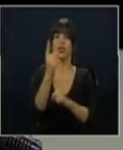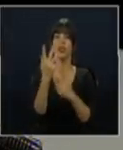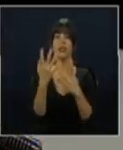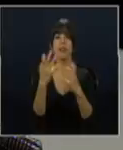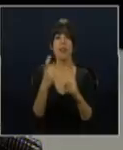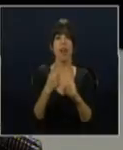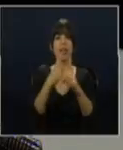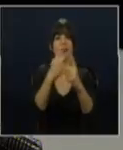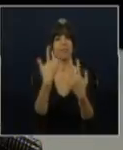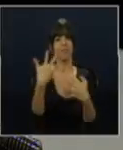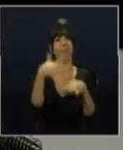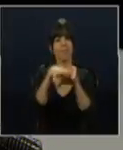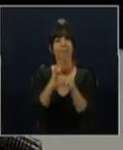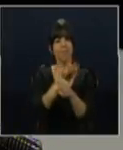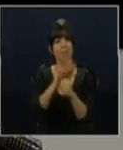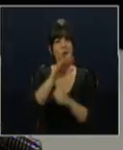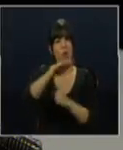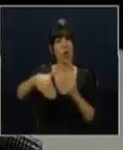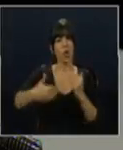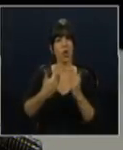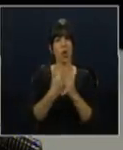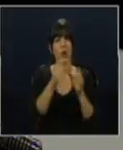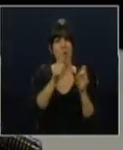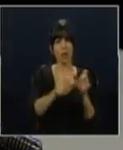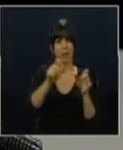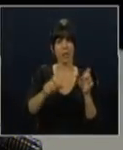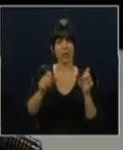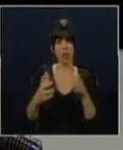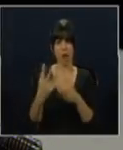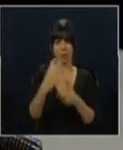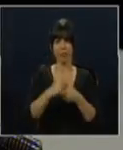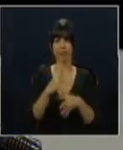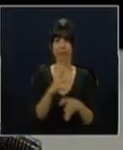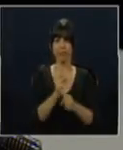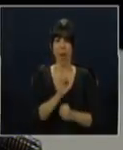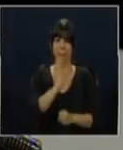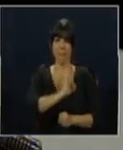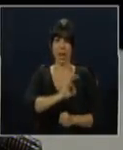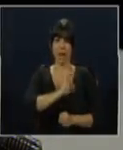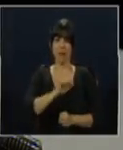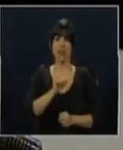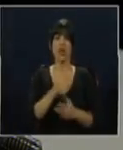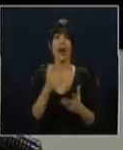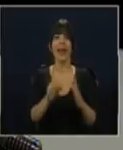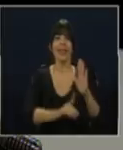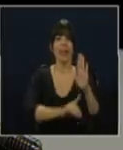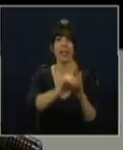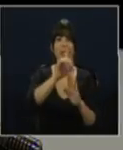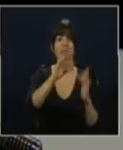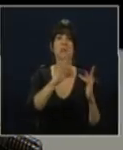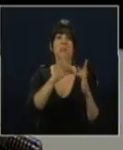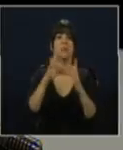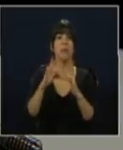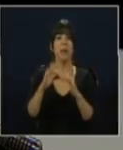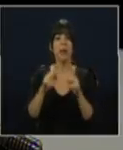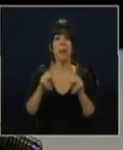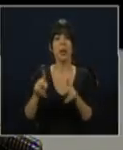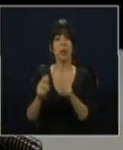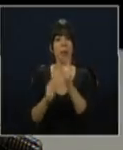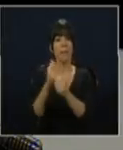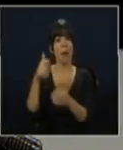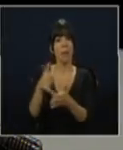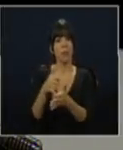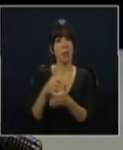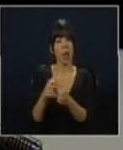aspira a la inclusión plena de todas y todos sus habitantes a los beneficios del desarrollo, particularmente de las más y los más